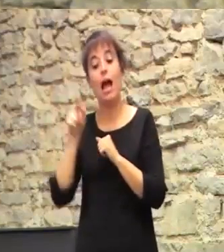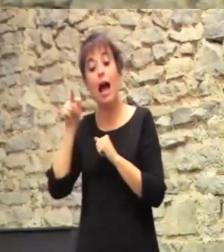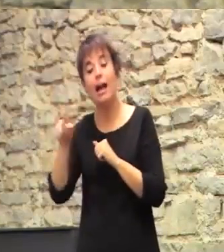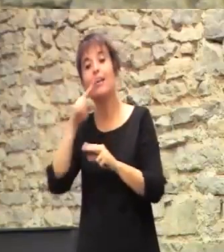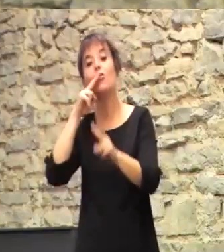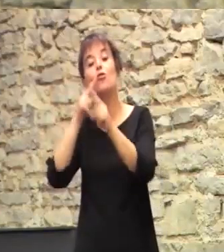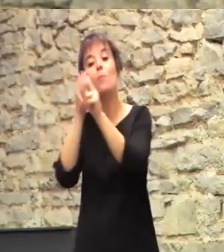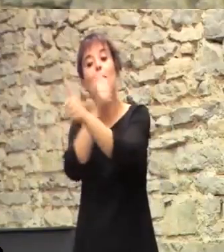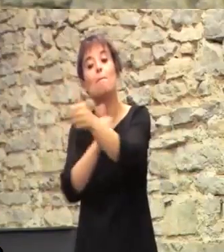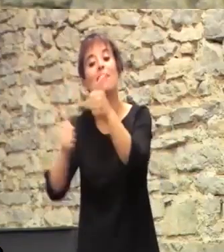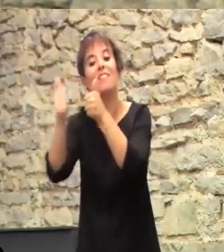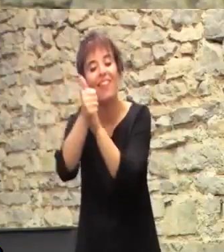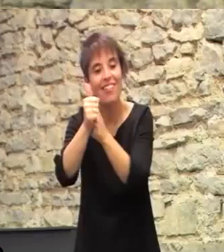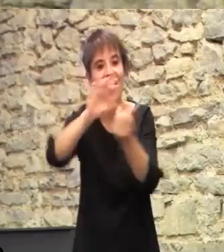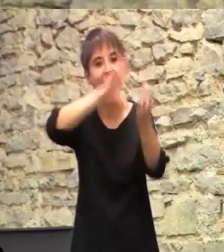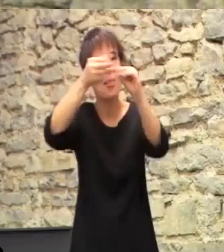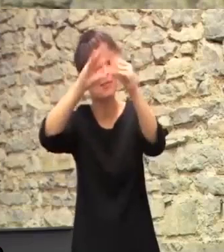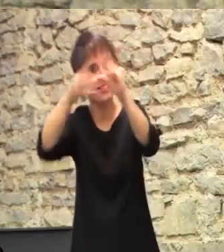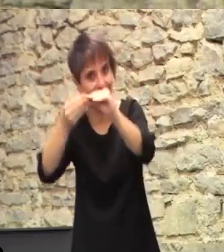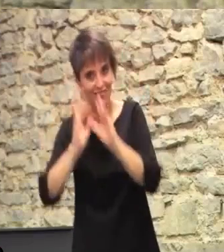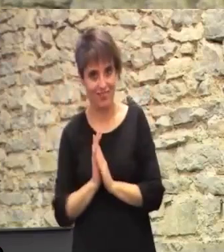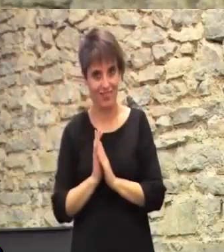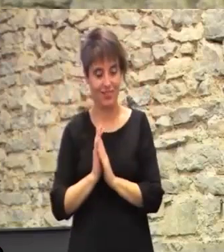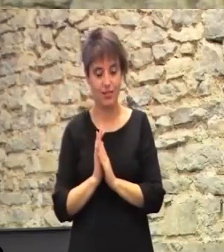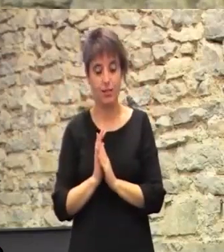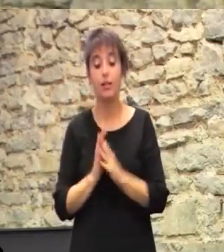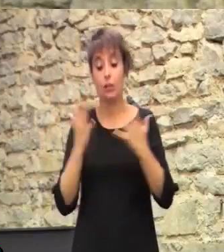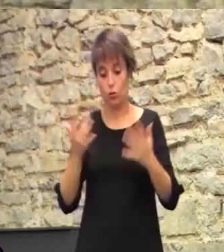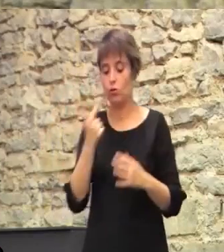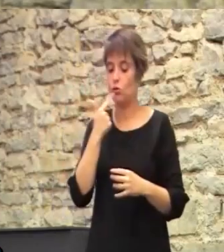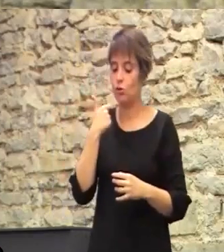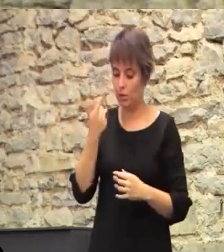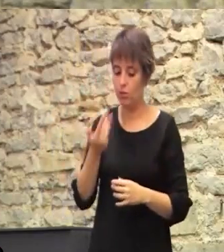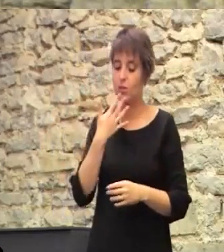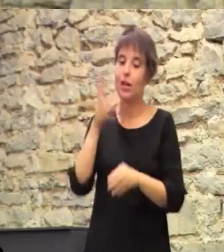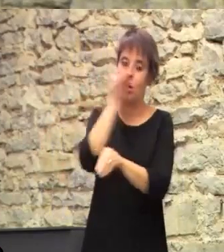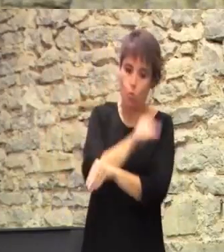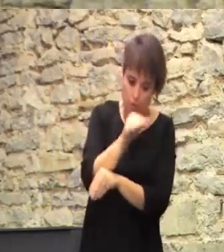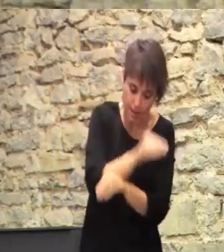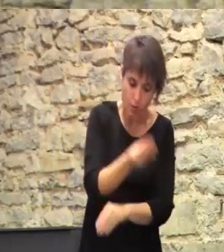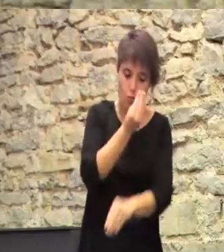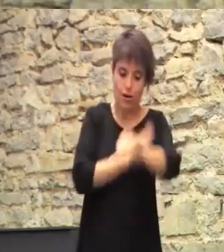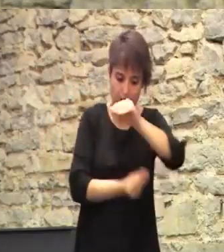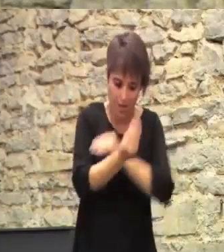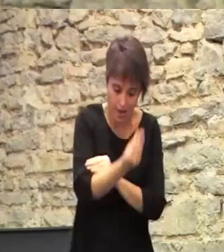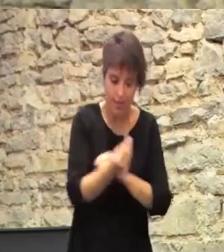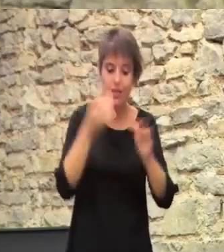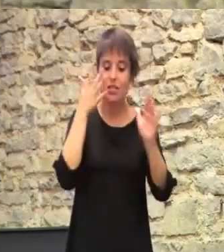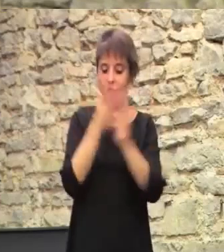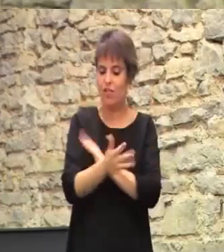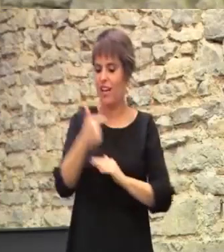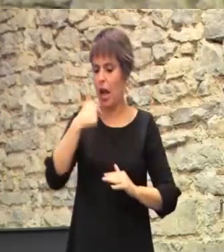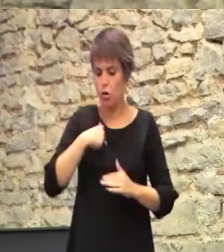preferencias adaptativas y ahí es donde digo mira si los cuidados la crianza o lo que sea significa que yo dijo